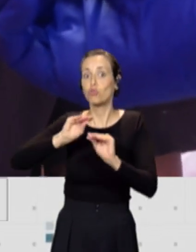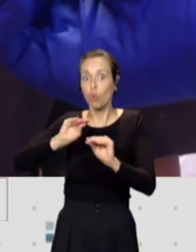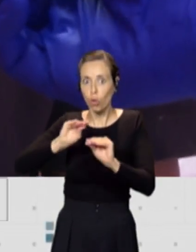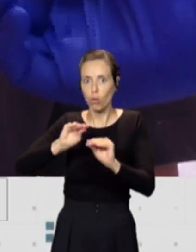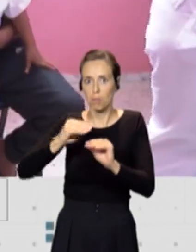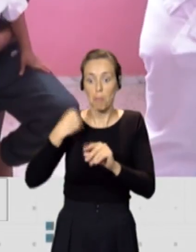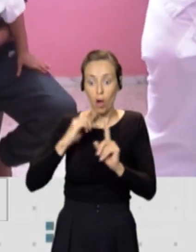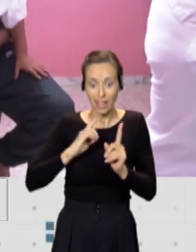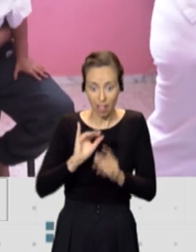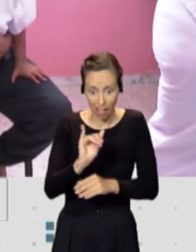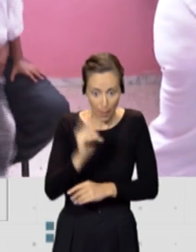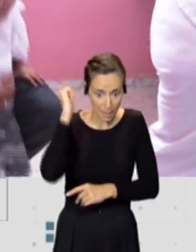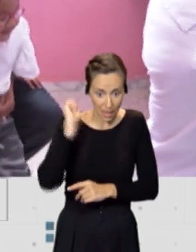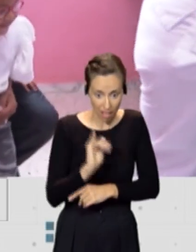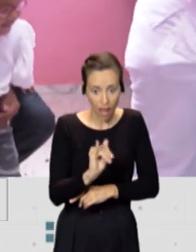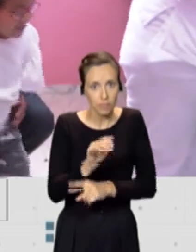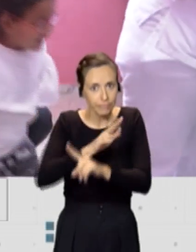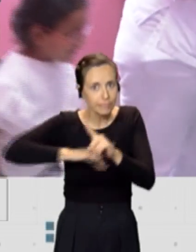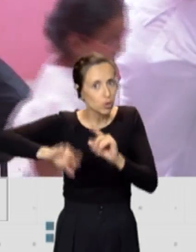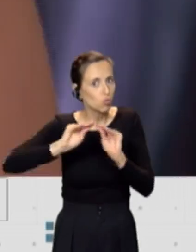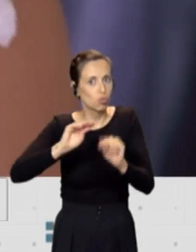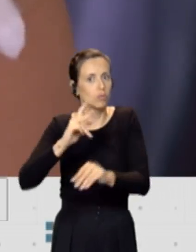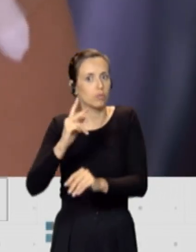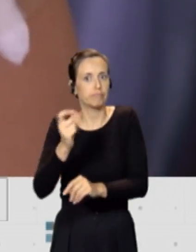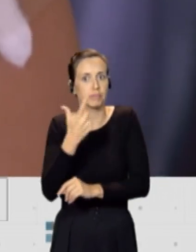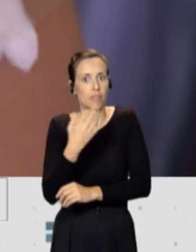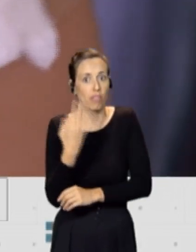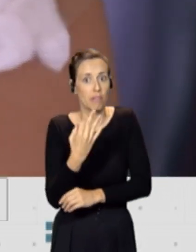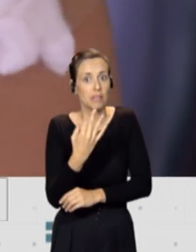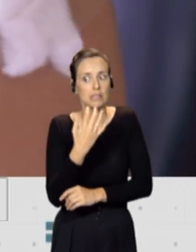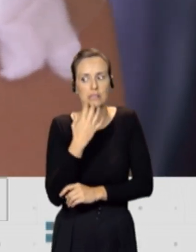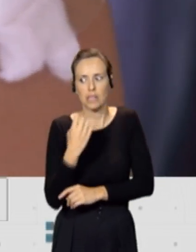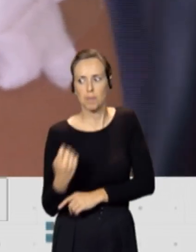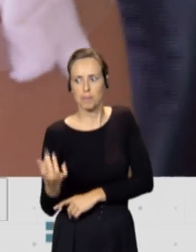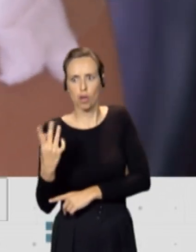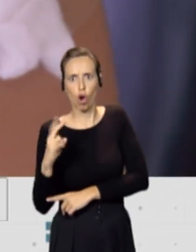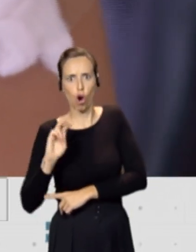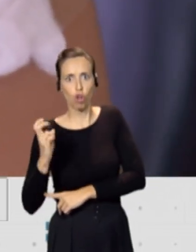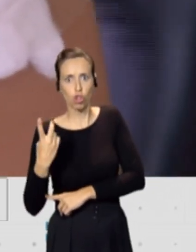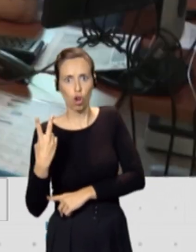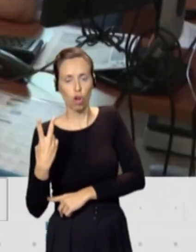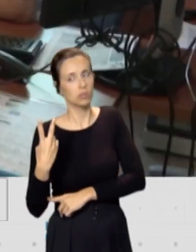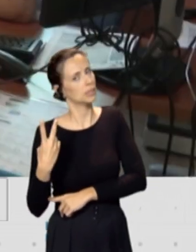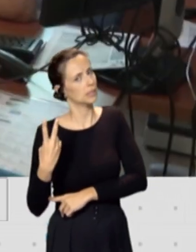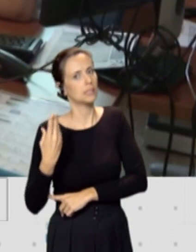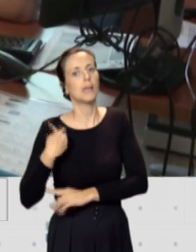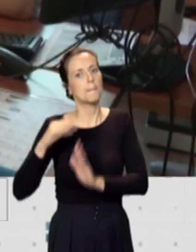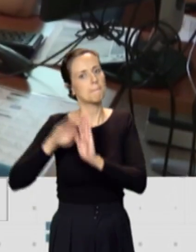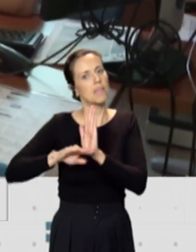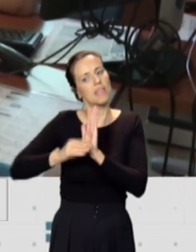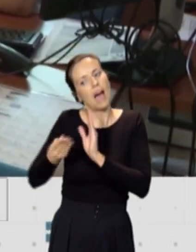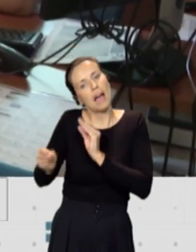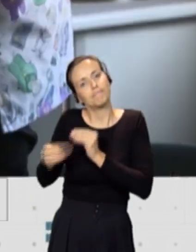enfermedad, pero cuando ya vemos que aparece otro caso en el centro, pues se estimó hacer una medida extra